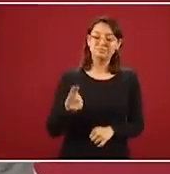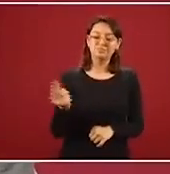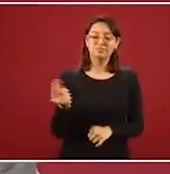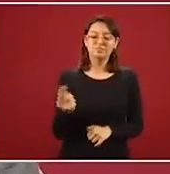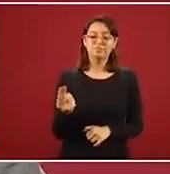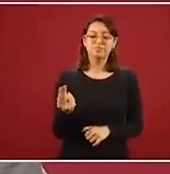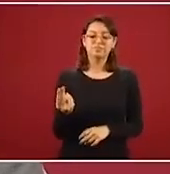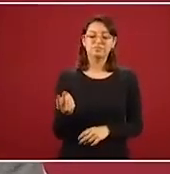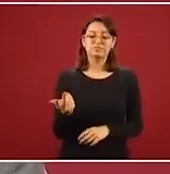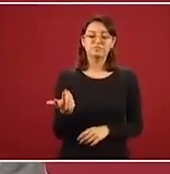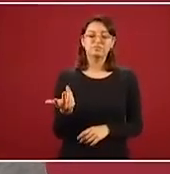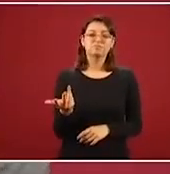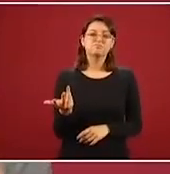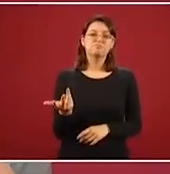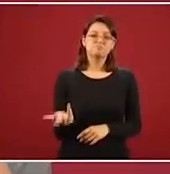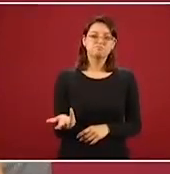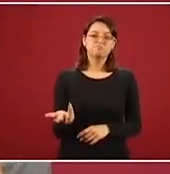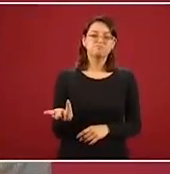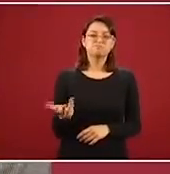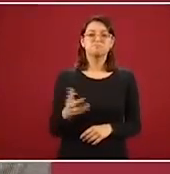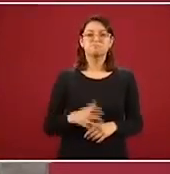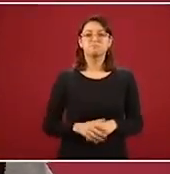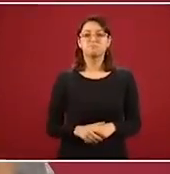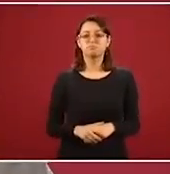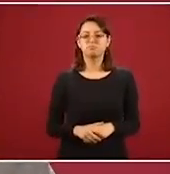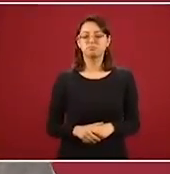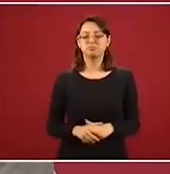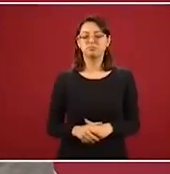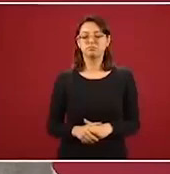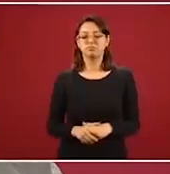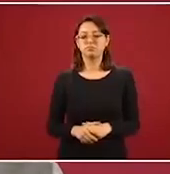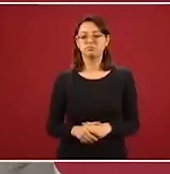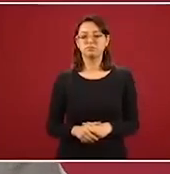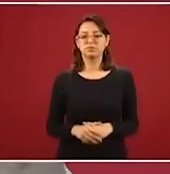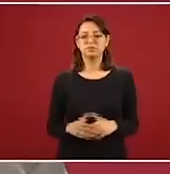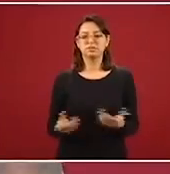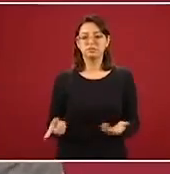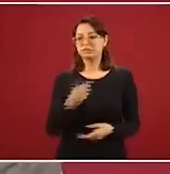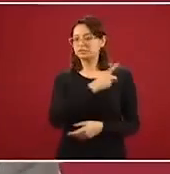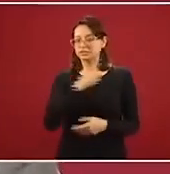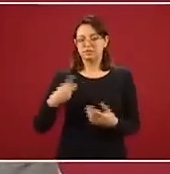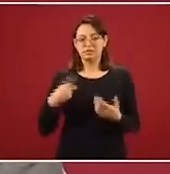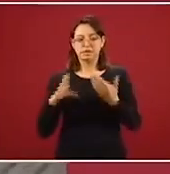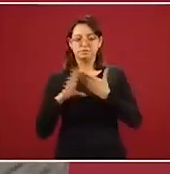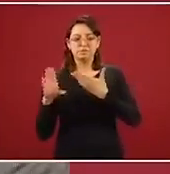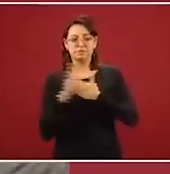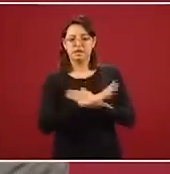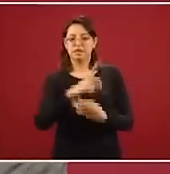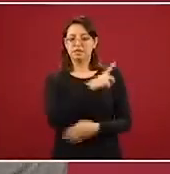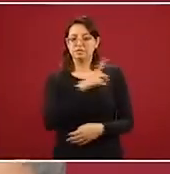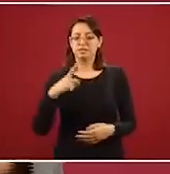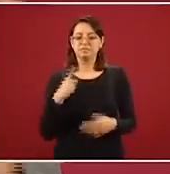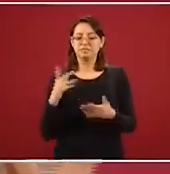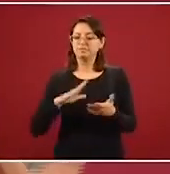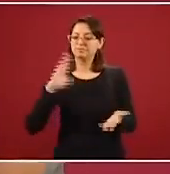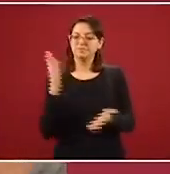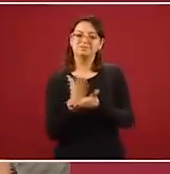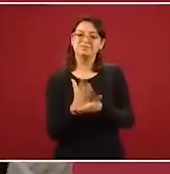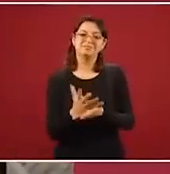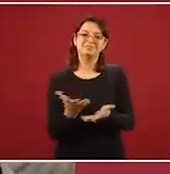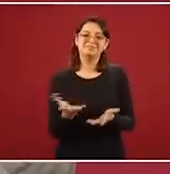tener una visión de que hay que pararla o hay que evitarla, porque eso